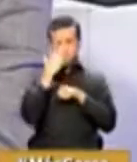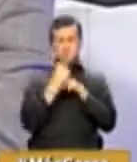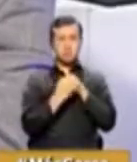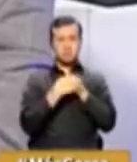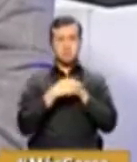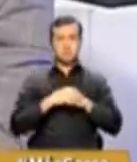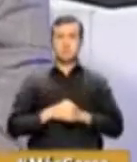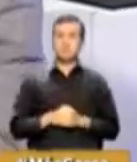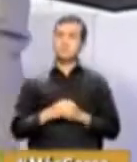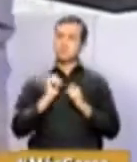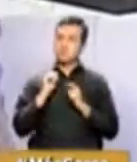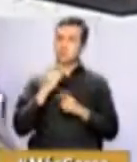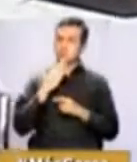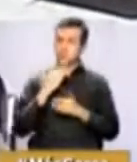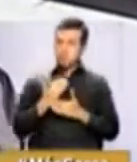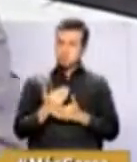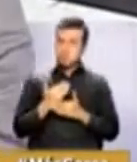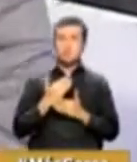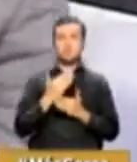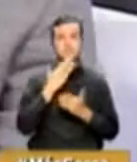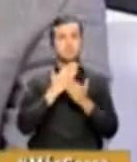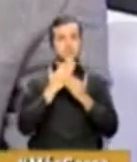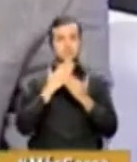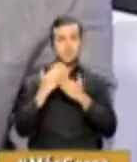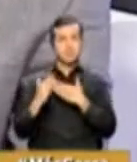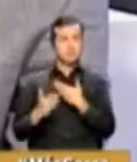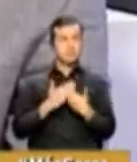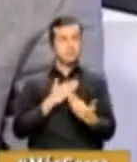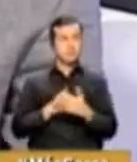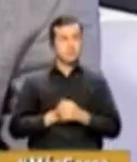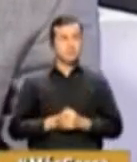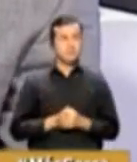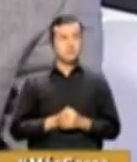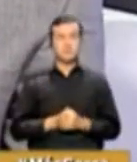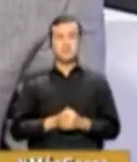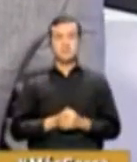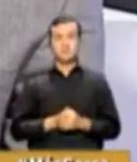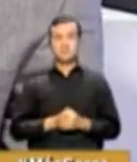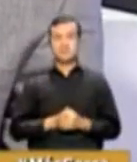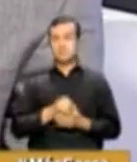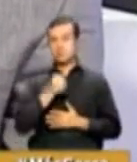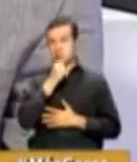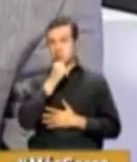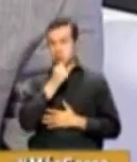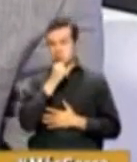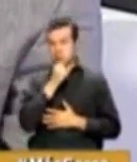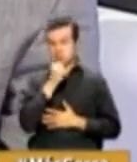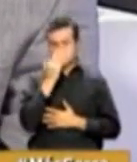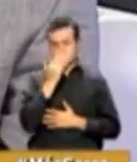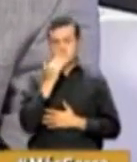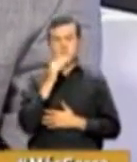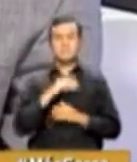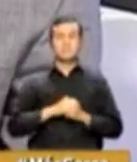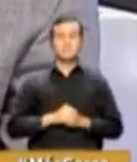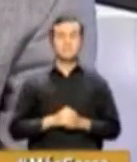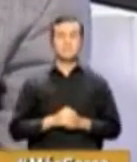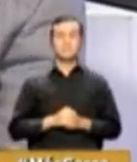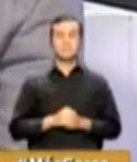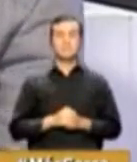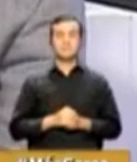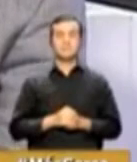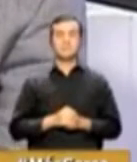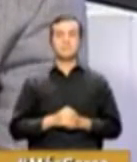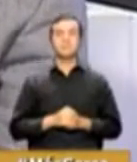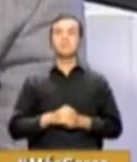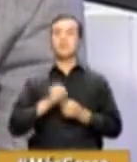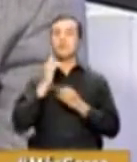Buena pregunta, Diana. Y de antemano, muchas gracias por la invitación a este prestigioso programa Más Cerca.